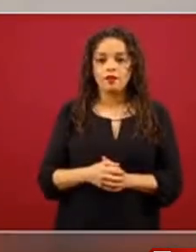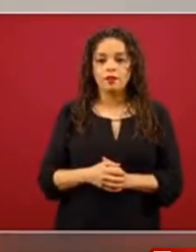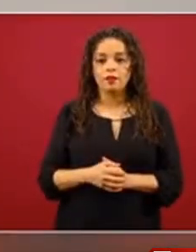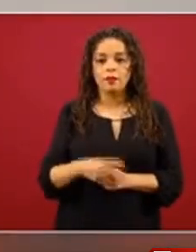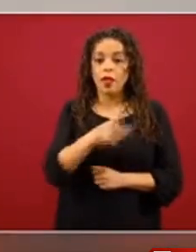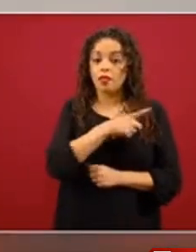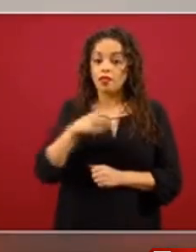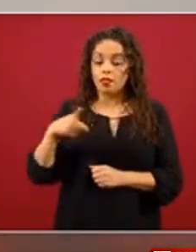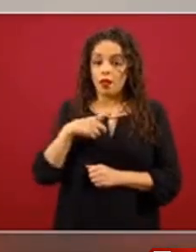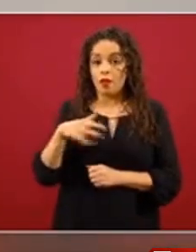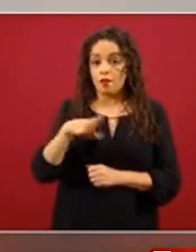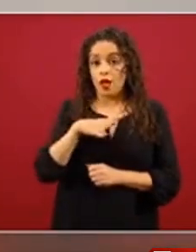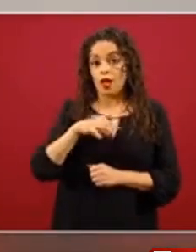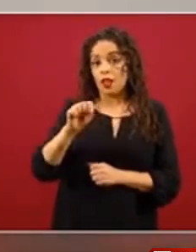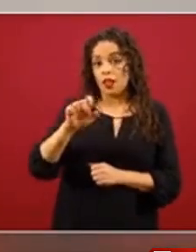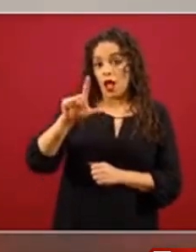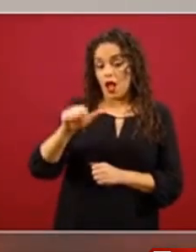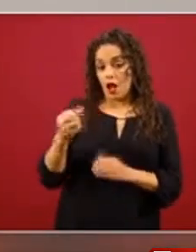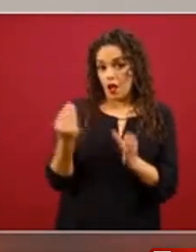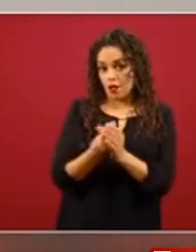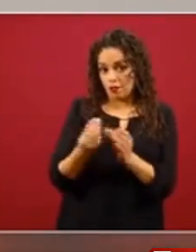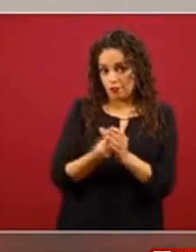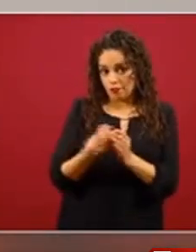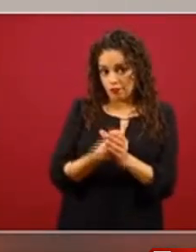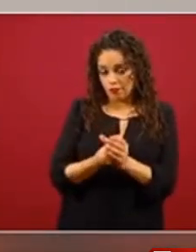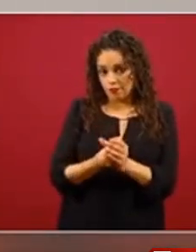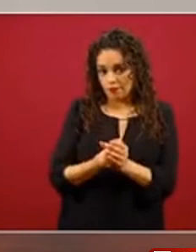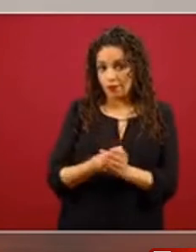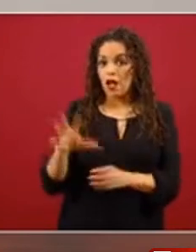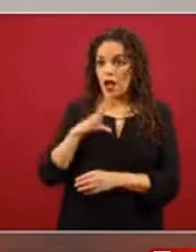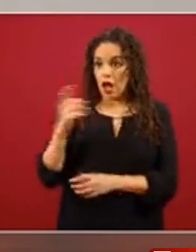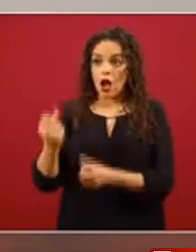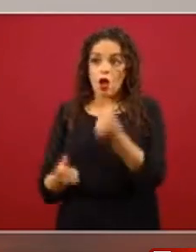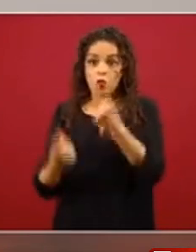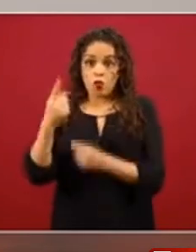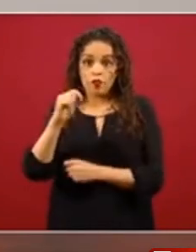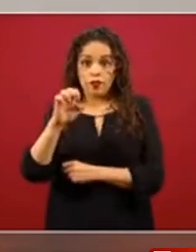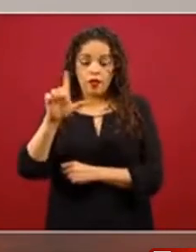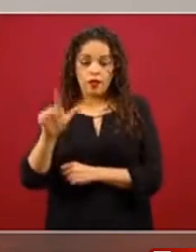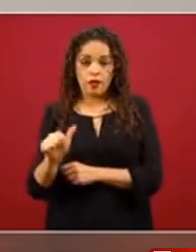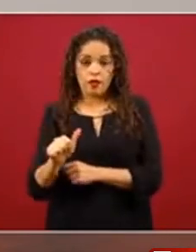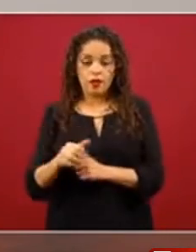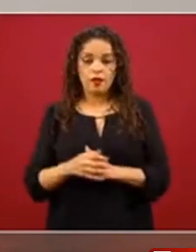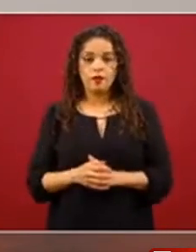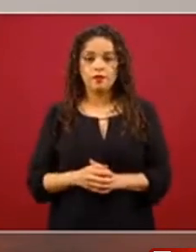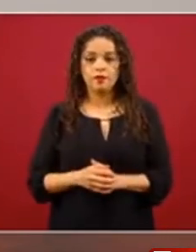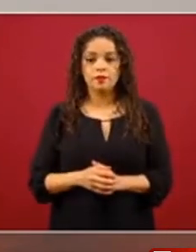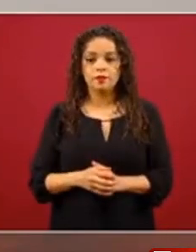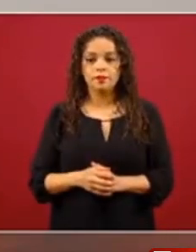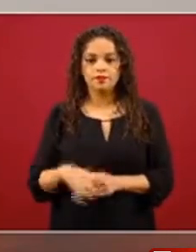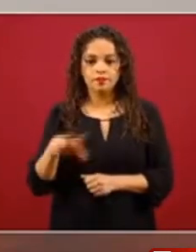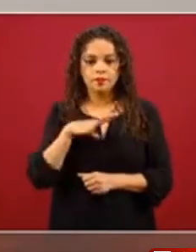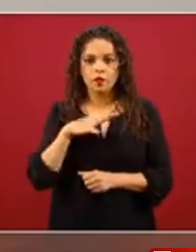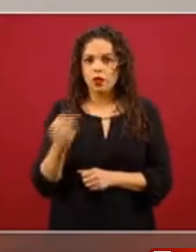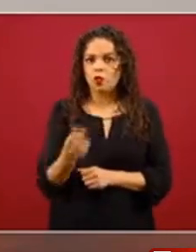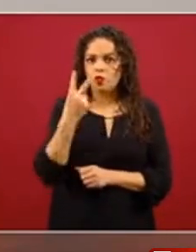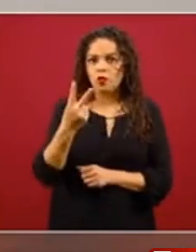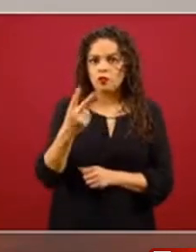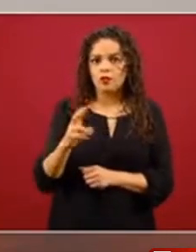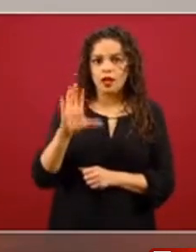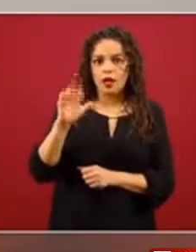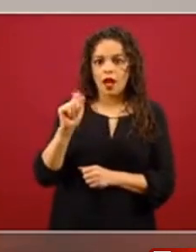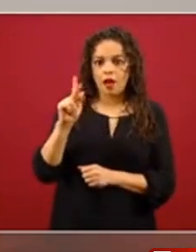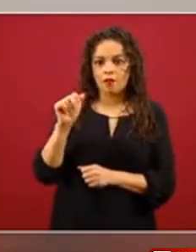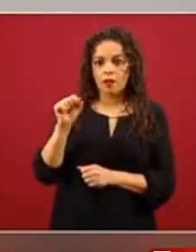tener las telas. Hay unas telas que inclusive con 2 capas incrementan la posibilidad